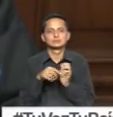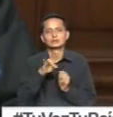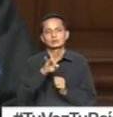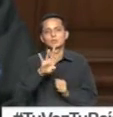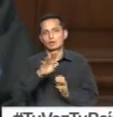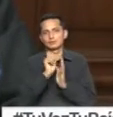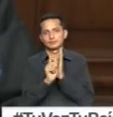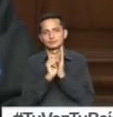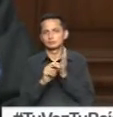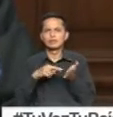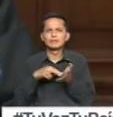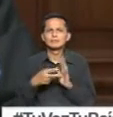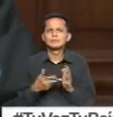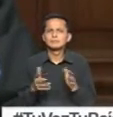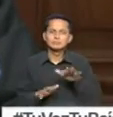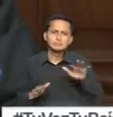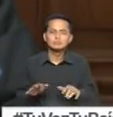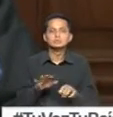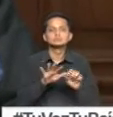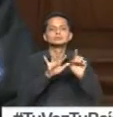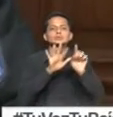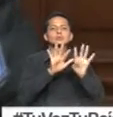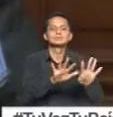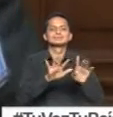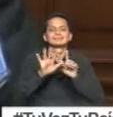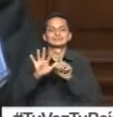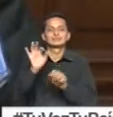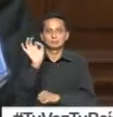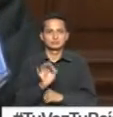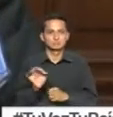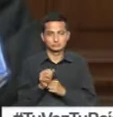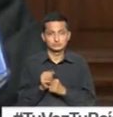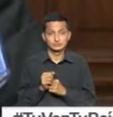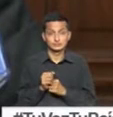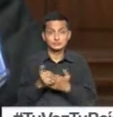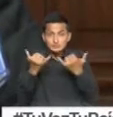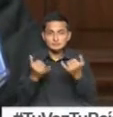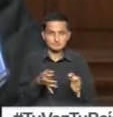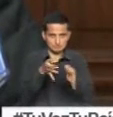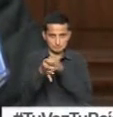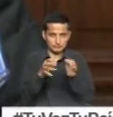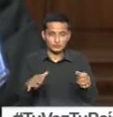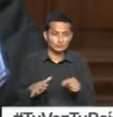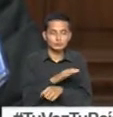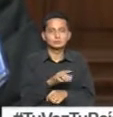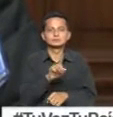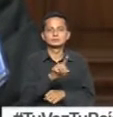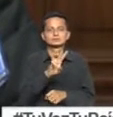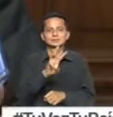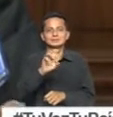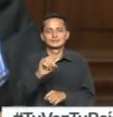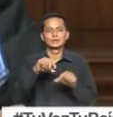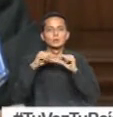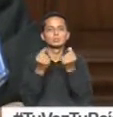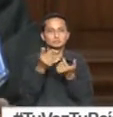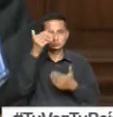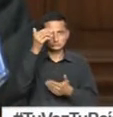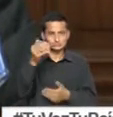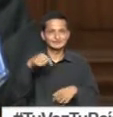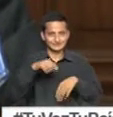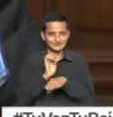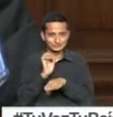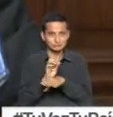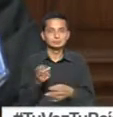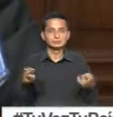2.401.074 firmas, que equivale alrededor del 96%. Bien, al momento hay que señalar que tenemos 160 organizaciones políticas entre nacionales